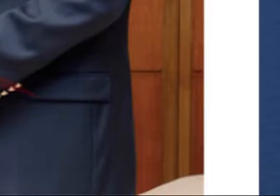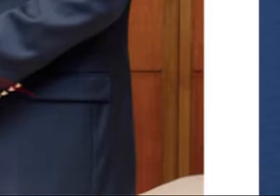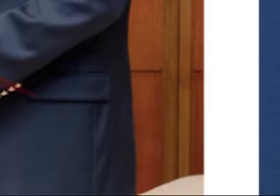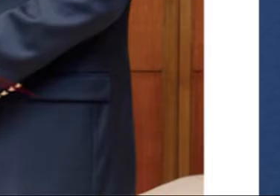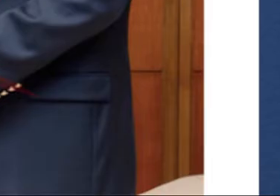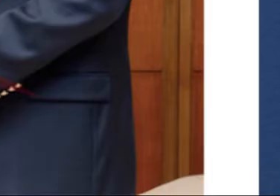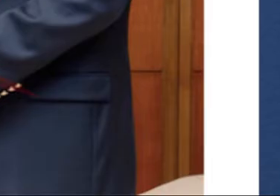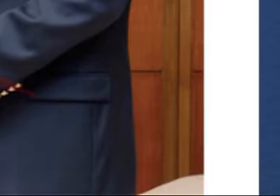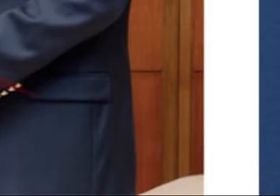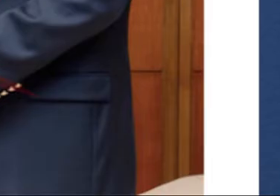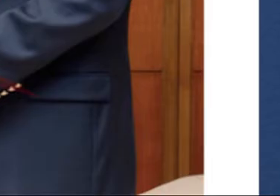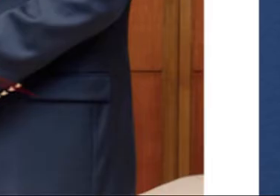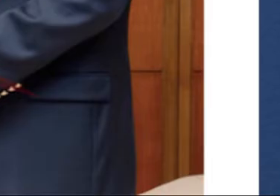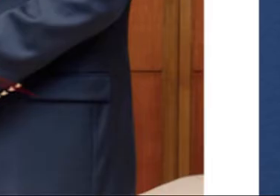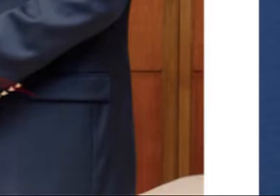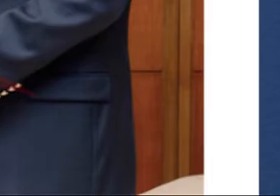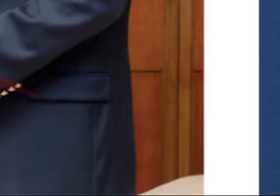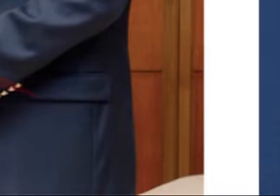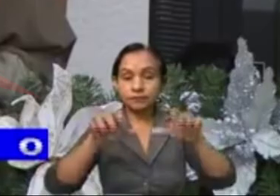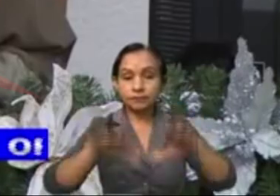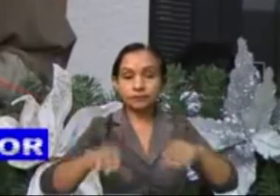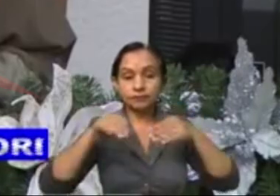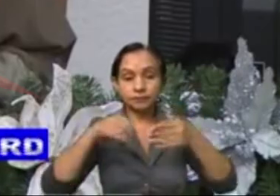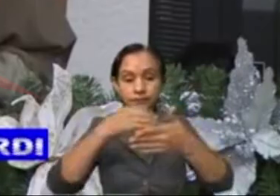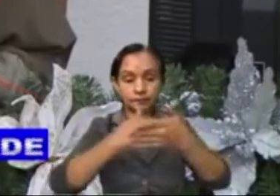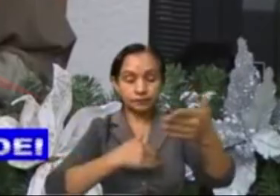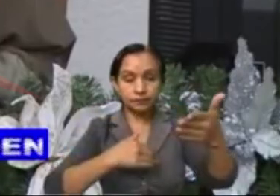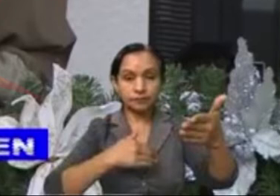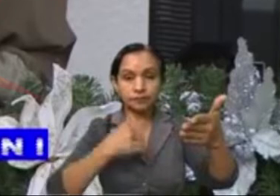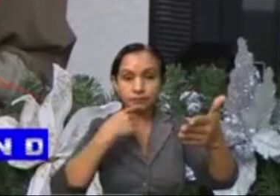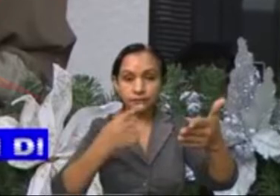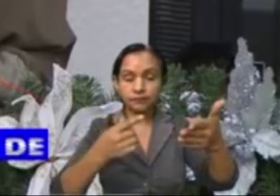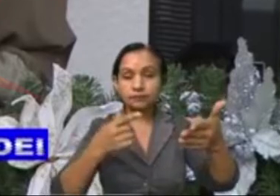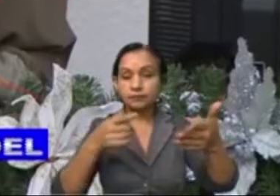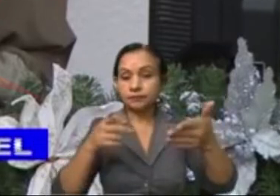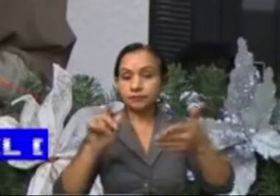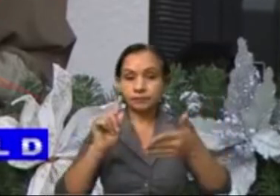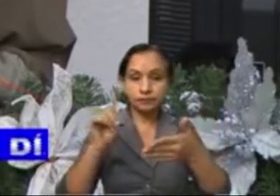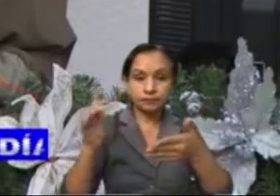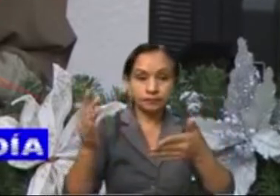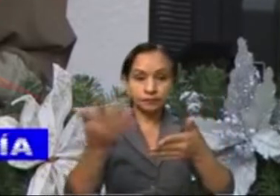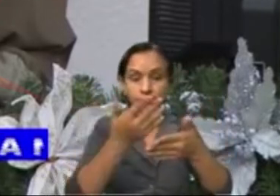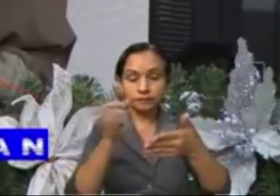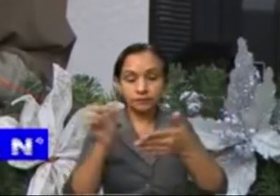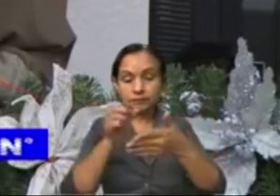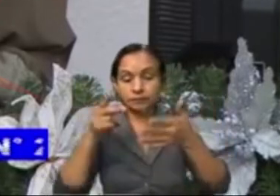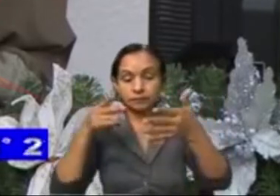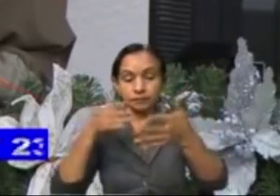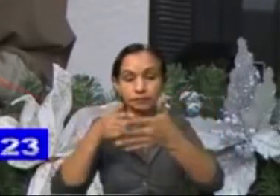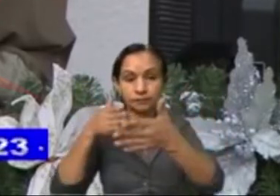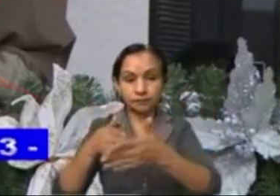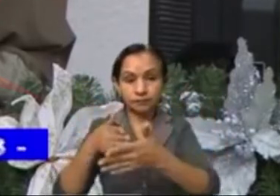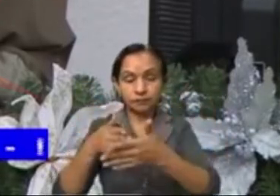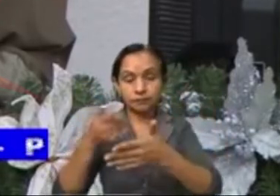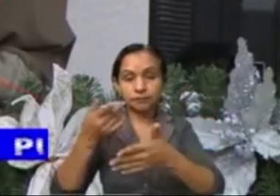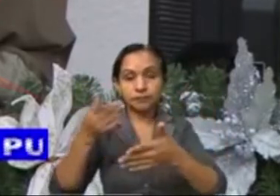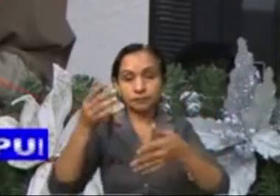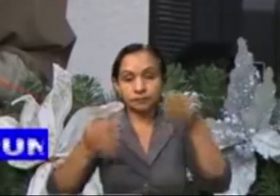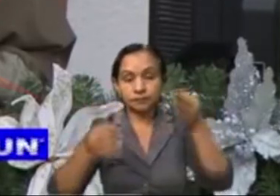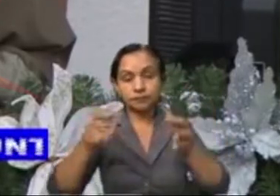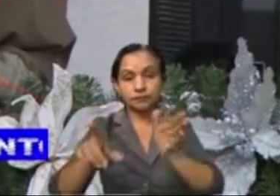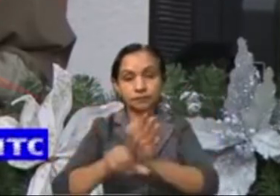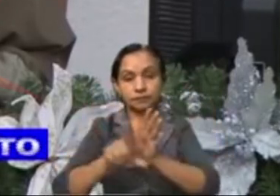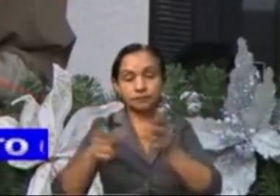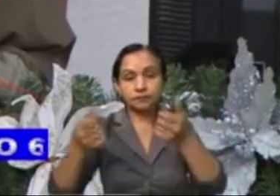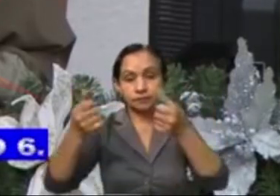Conclusión. Con la aprobación del presente decreto se derogarán y cesarán los efectos jurídicos de